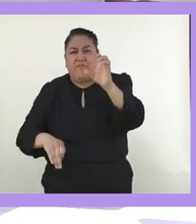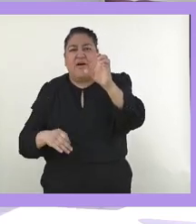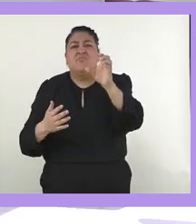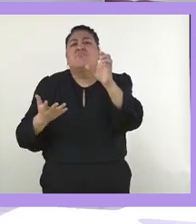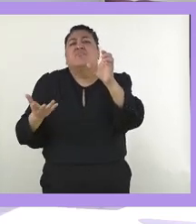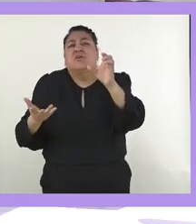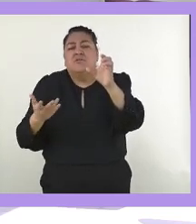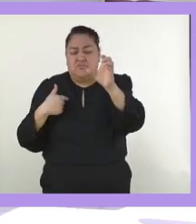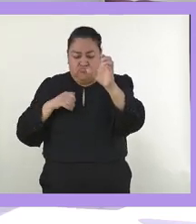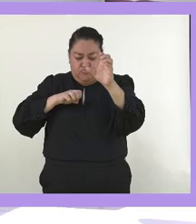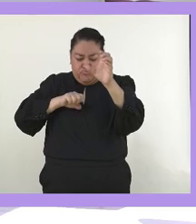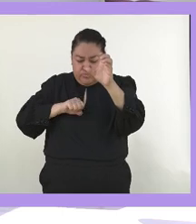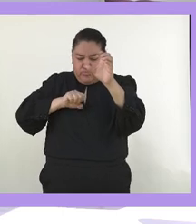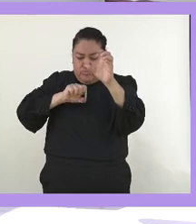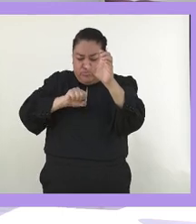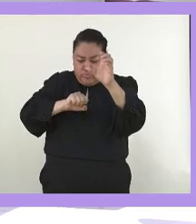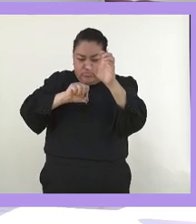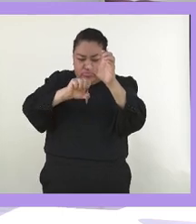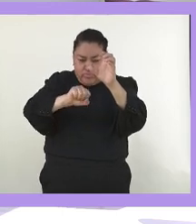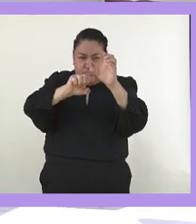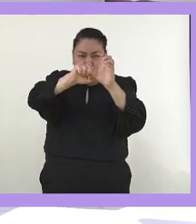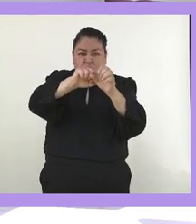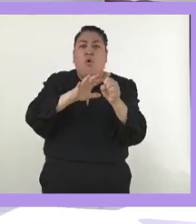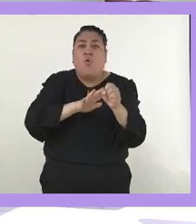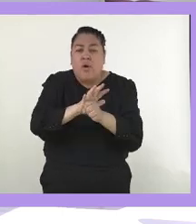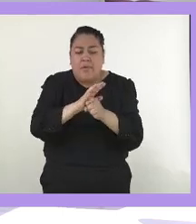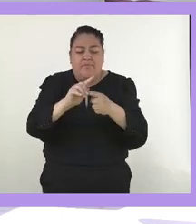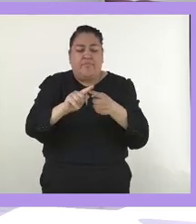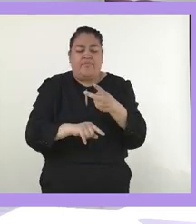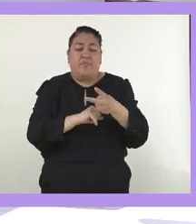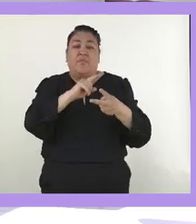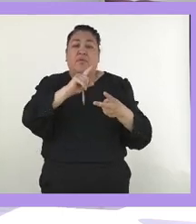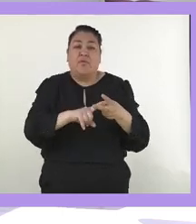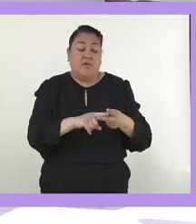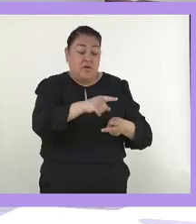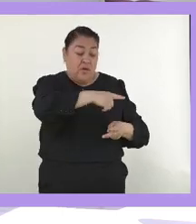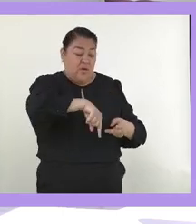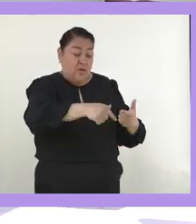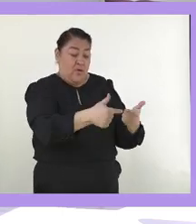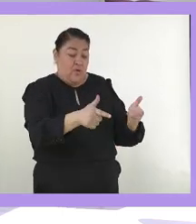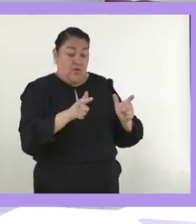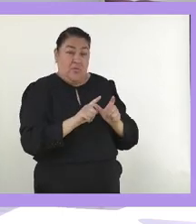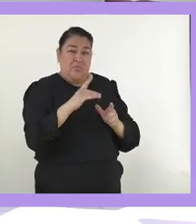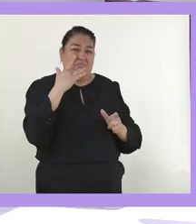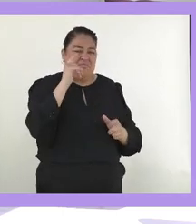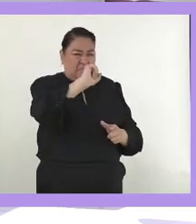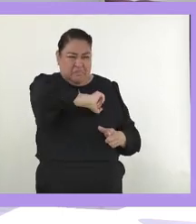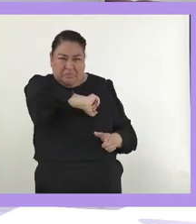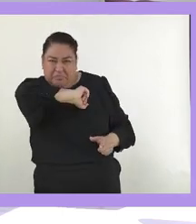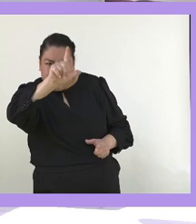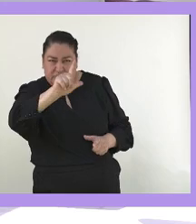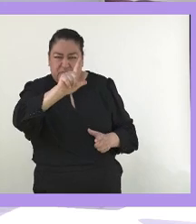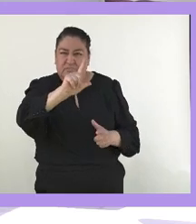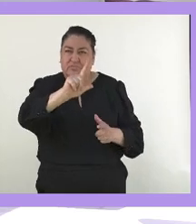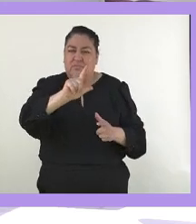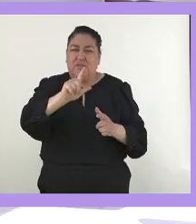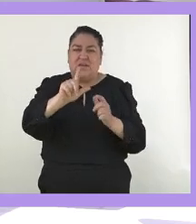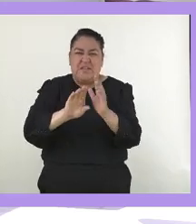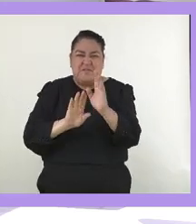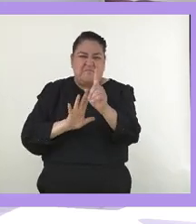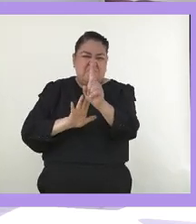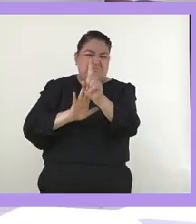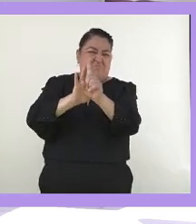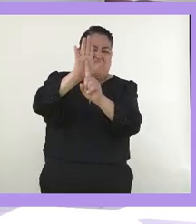para llegar a a la élite Entonces le podemos fijar una fecha no creo que sí es importante